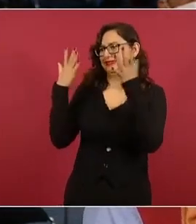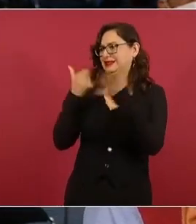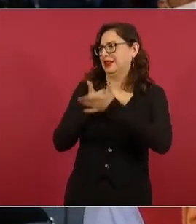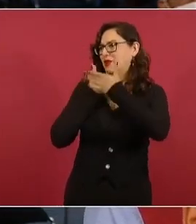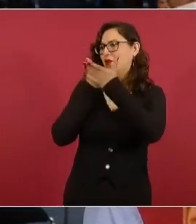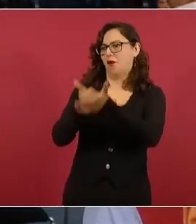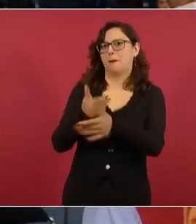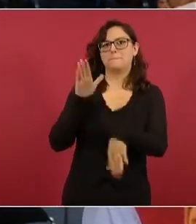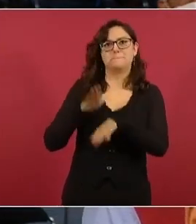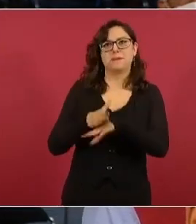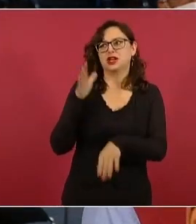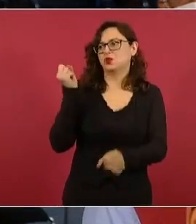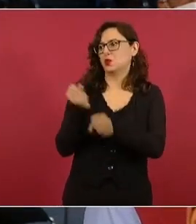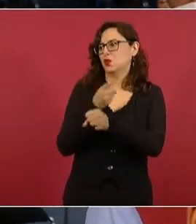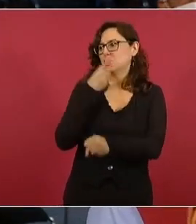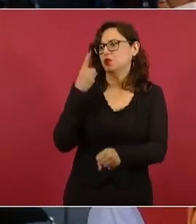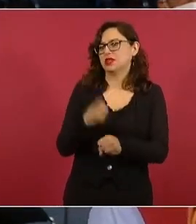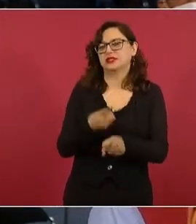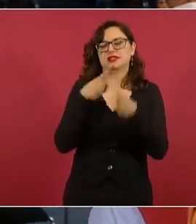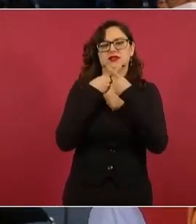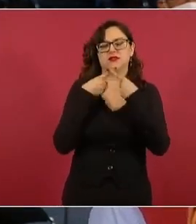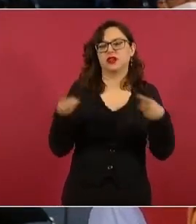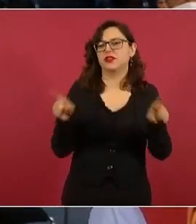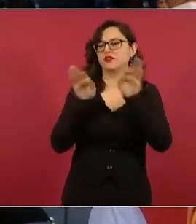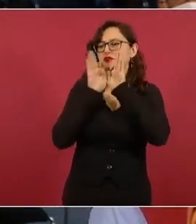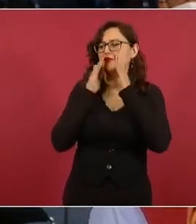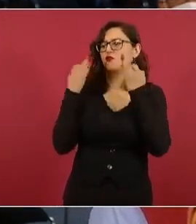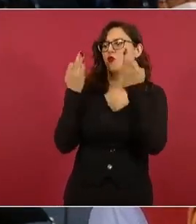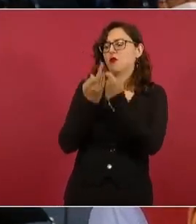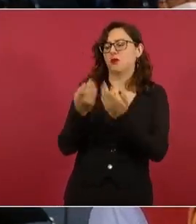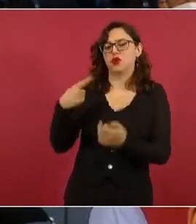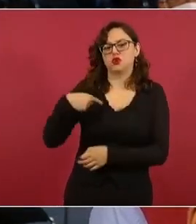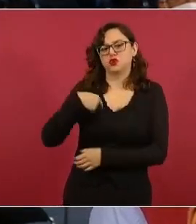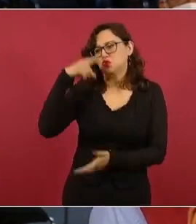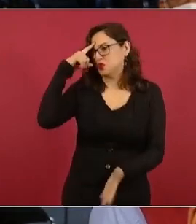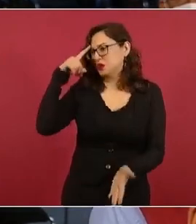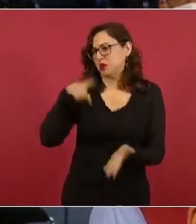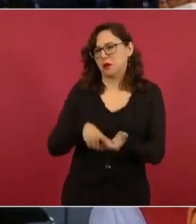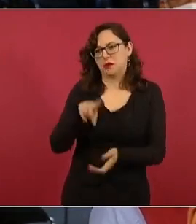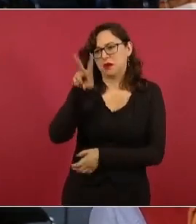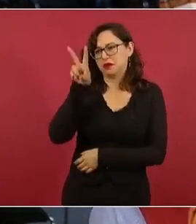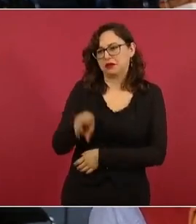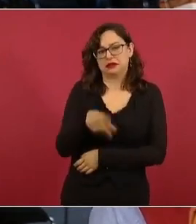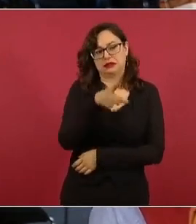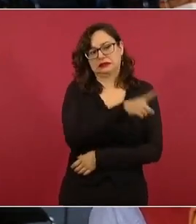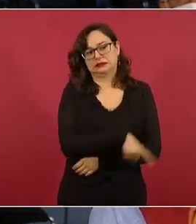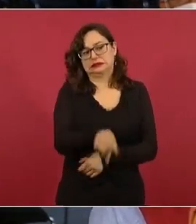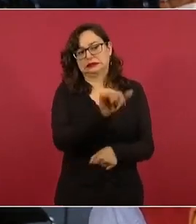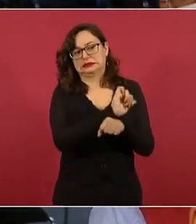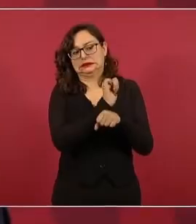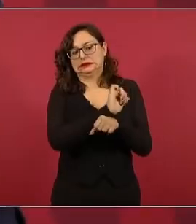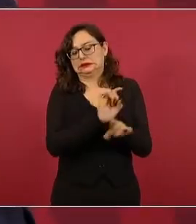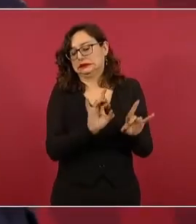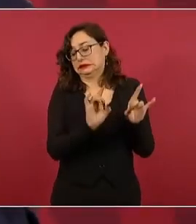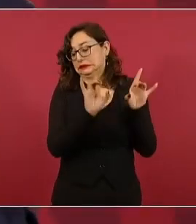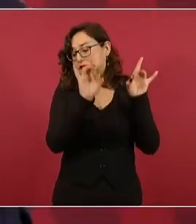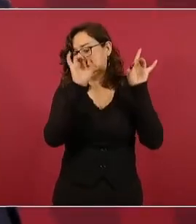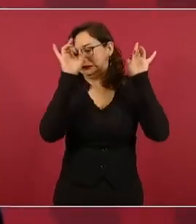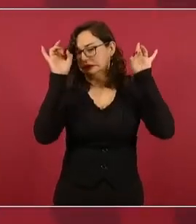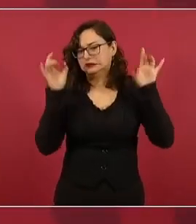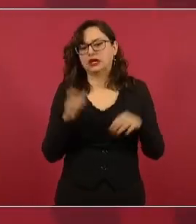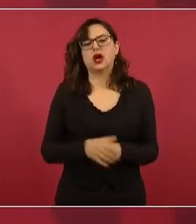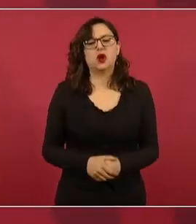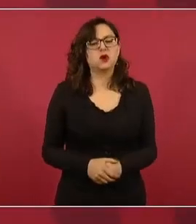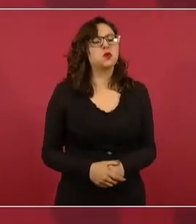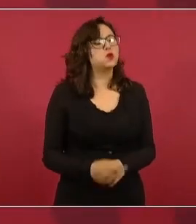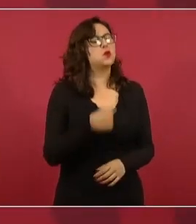entonces yo creo que son sensibles estos famosos. Entonces yo creo Sí, los que voy a invitar a